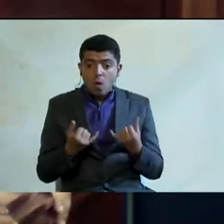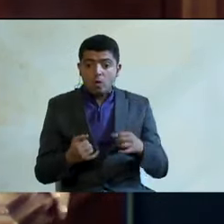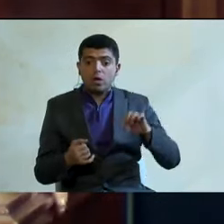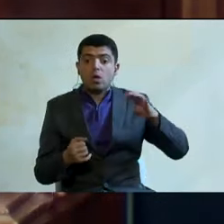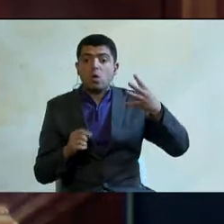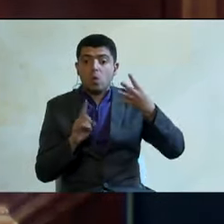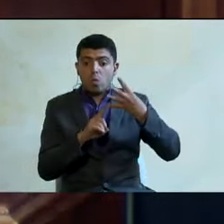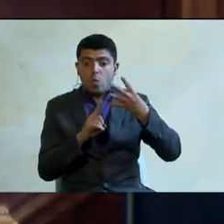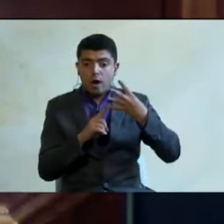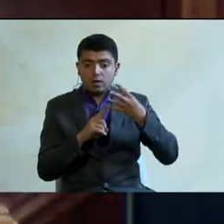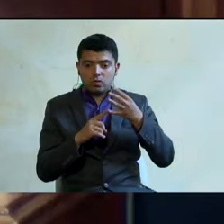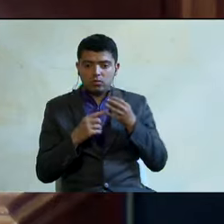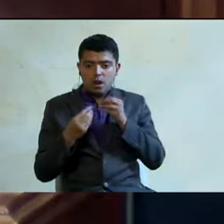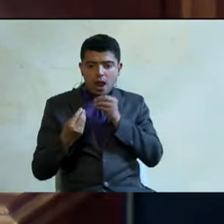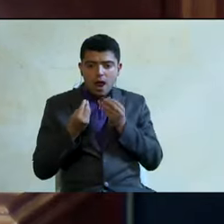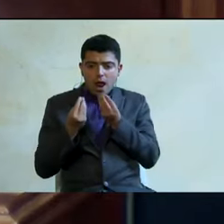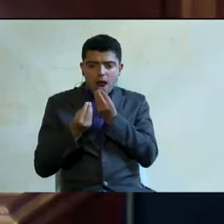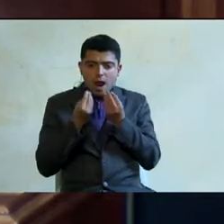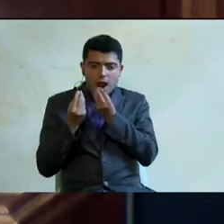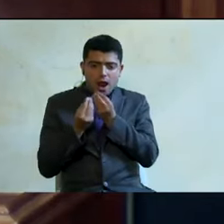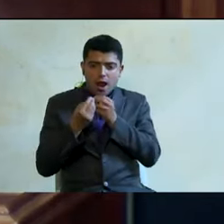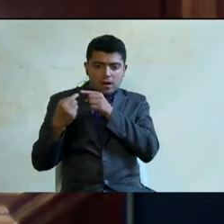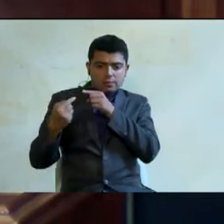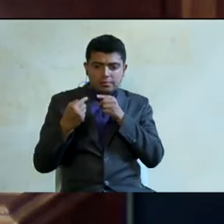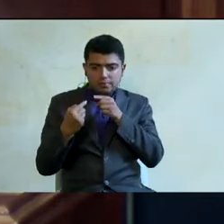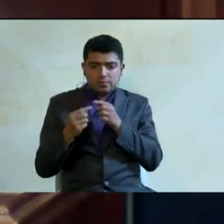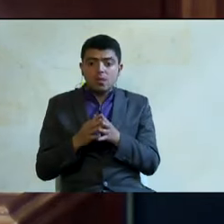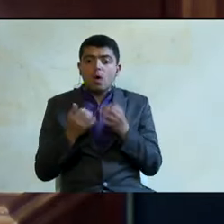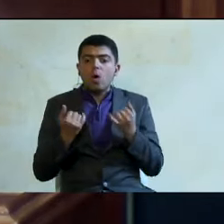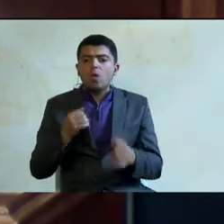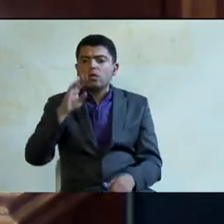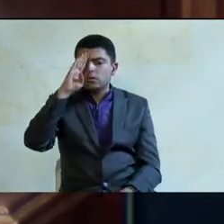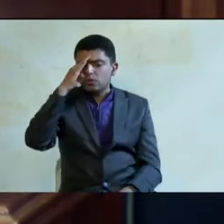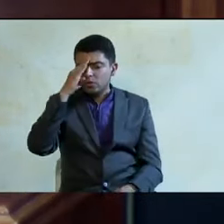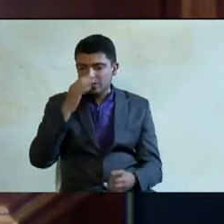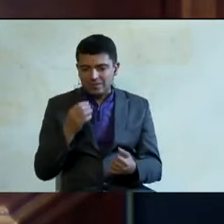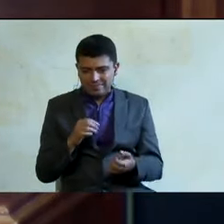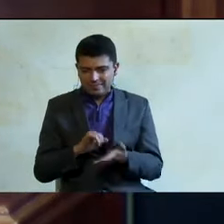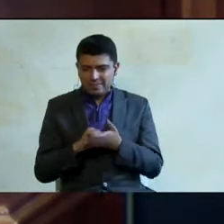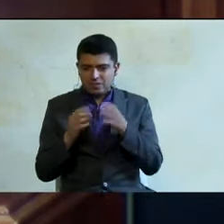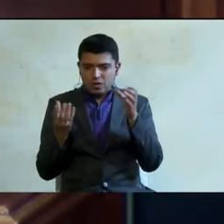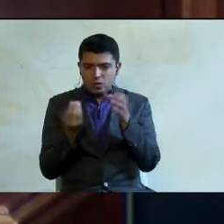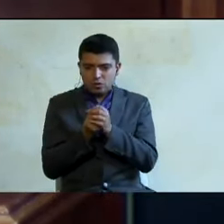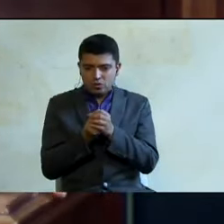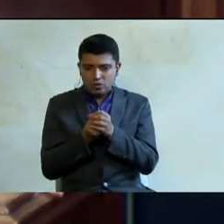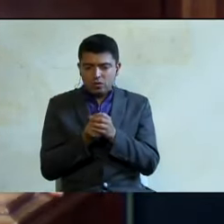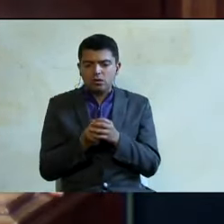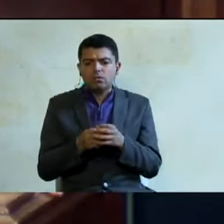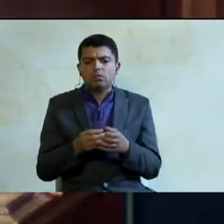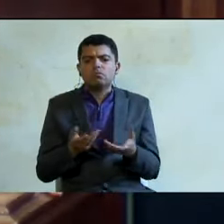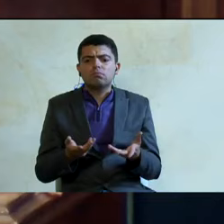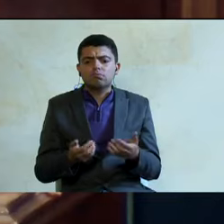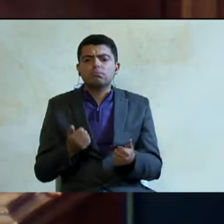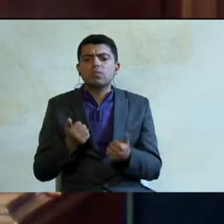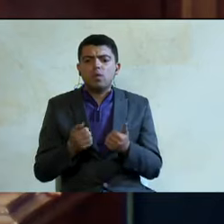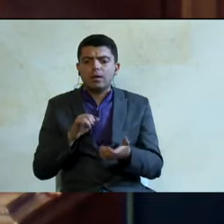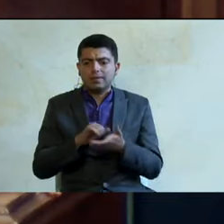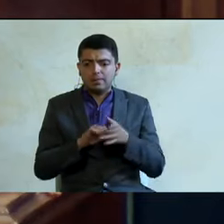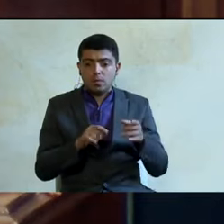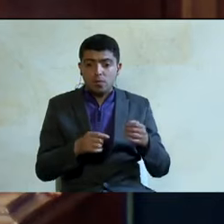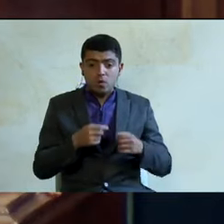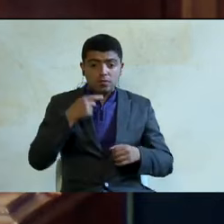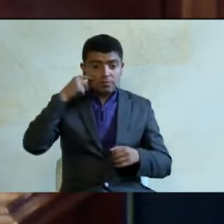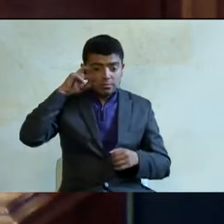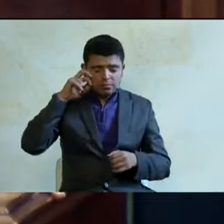debate esa duda que hay respecto de la inclusión de que haya la posibilidad de la corrupción